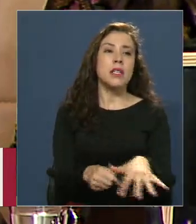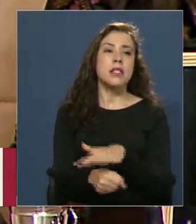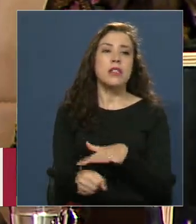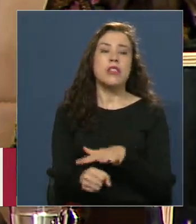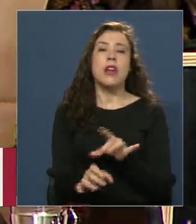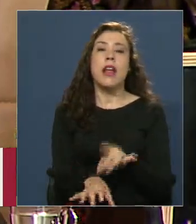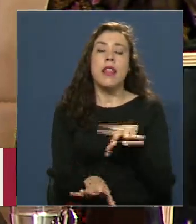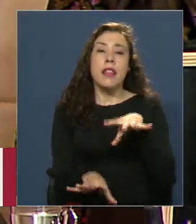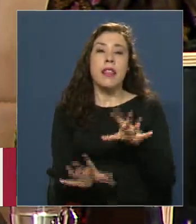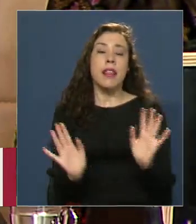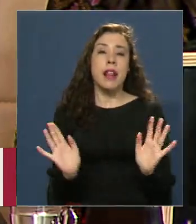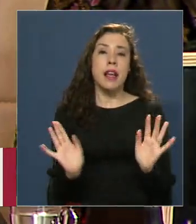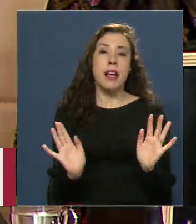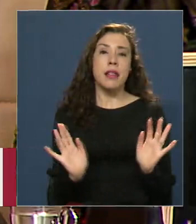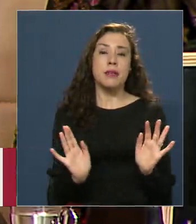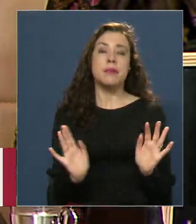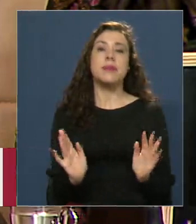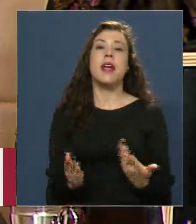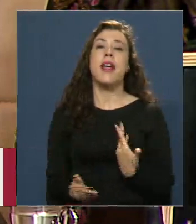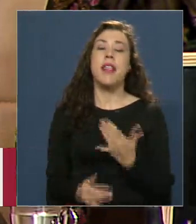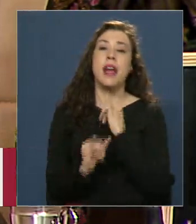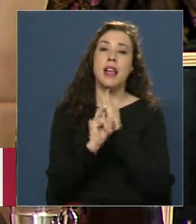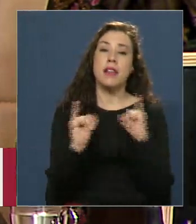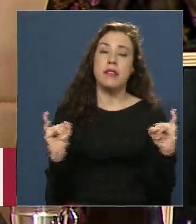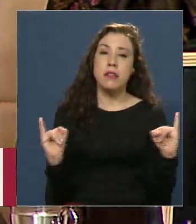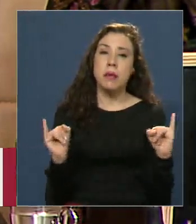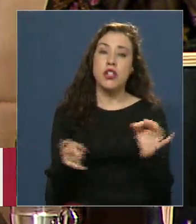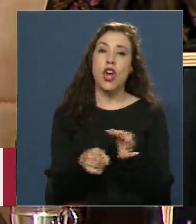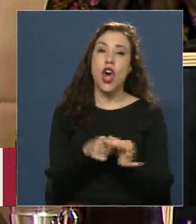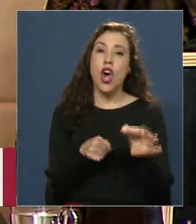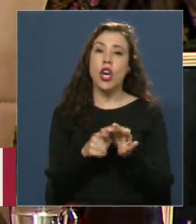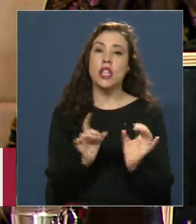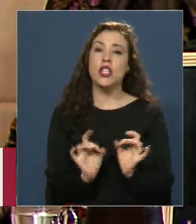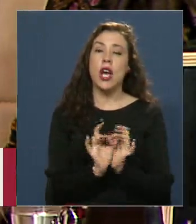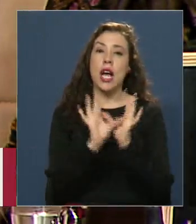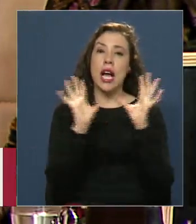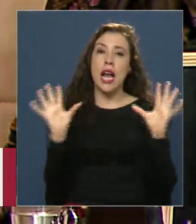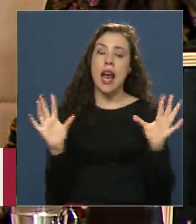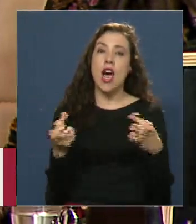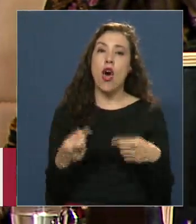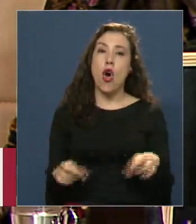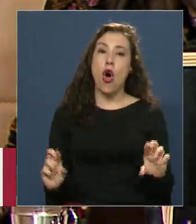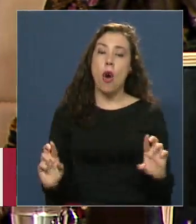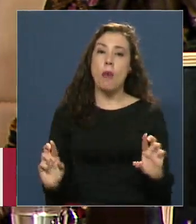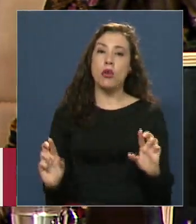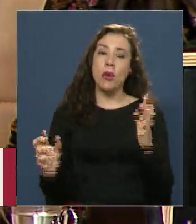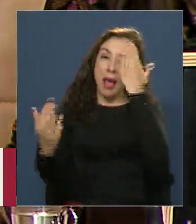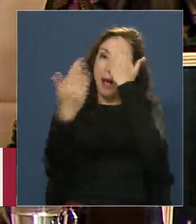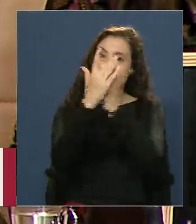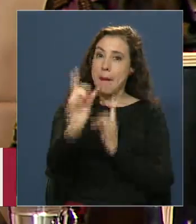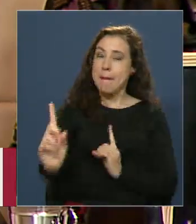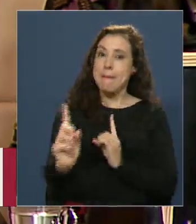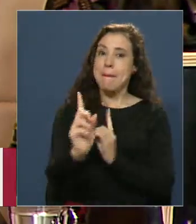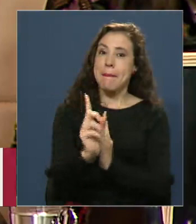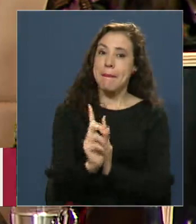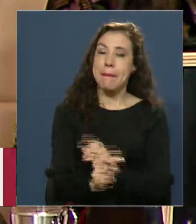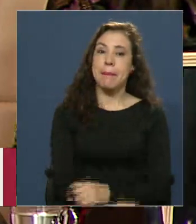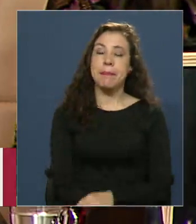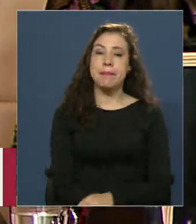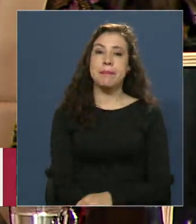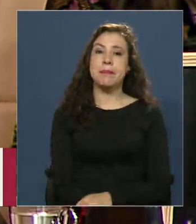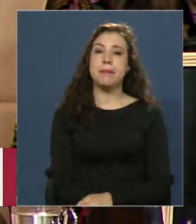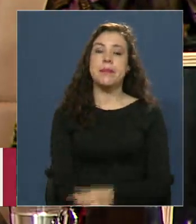de vulnerabilidad. Entregar información y orientación clara, oportuna y personalizada de esta.